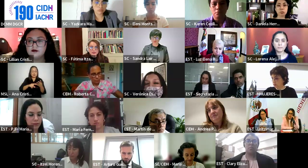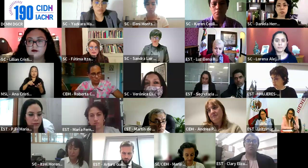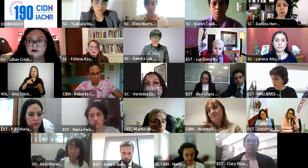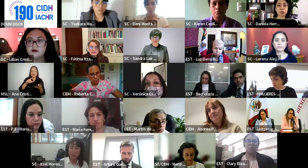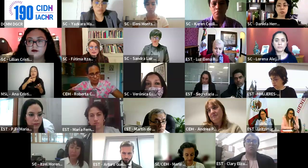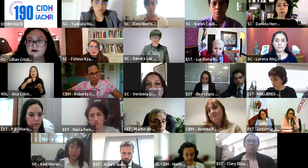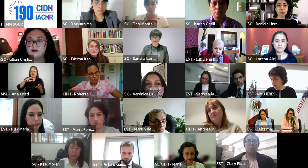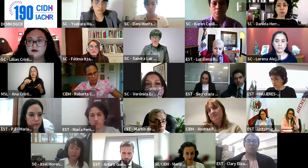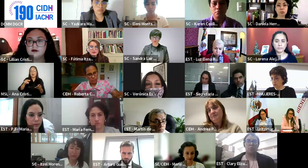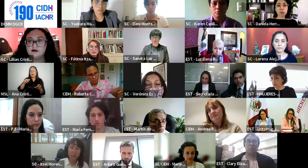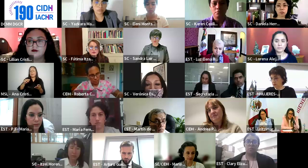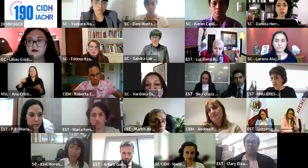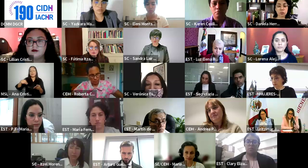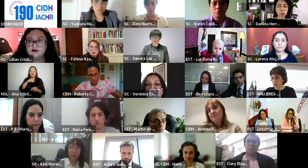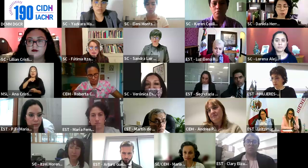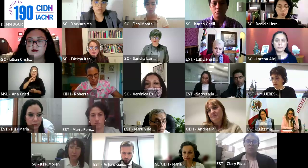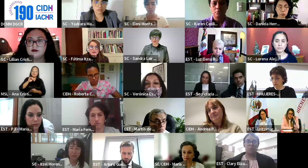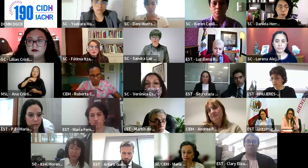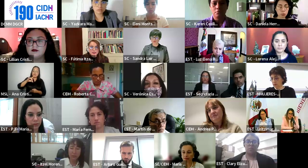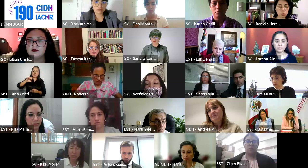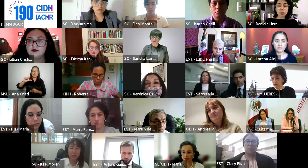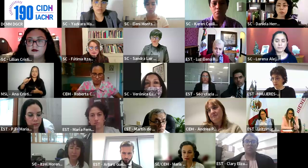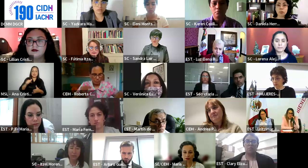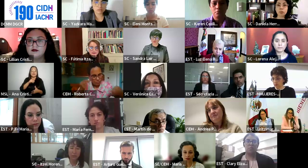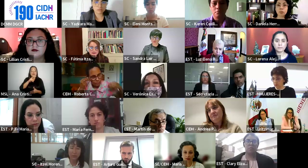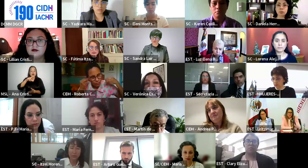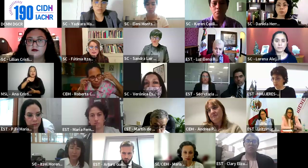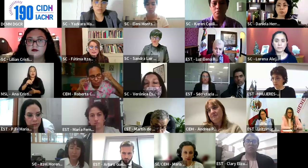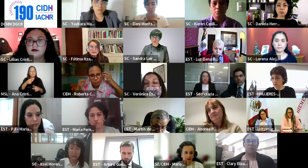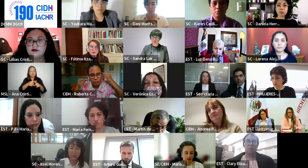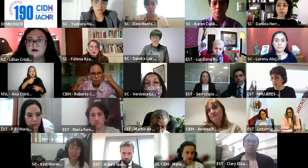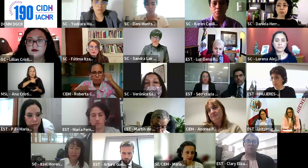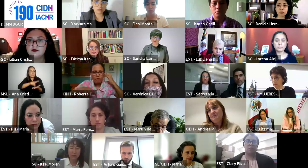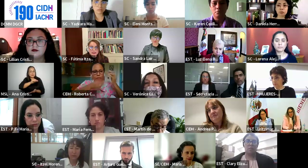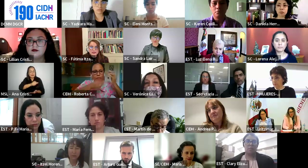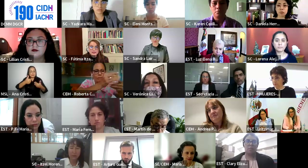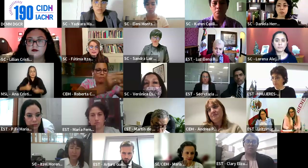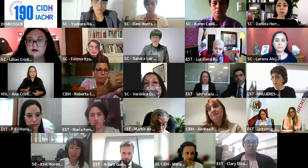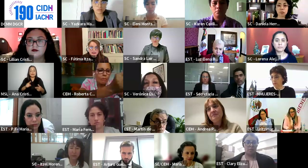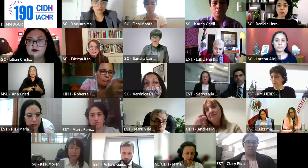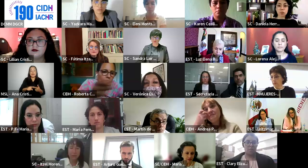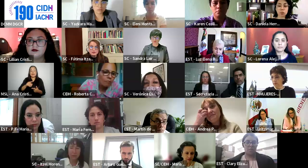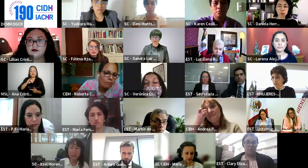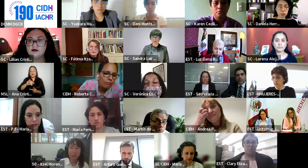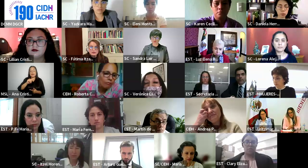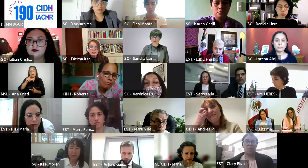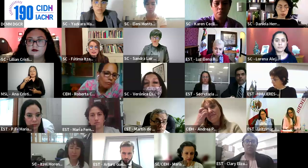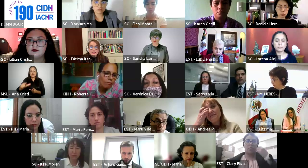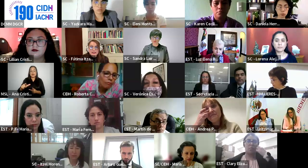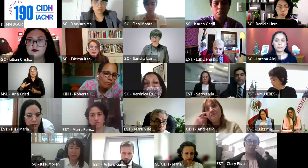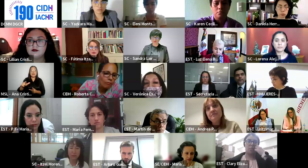de Femidiscas, Verónica Escutia Moya, de Por el Derecho a Existir, Itzel Moreno Vite, de Literacy for the